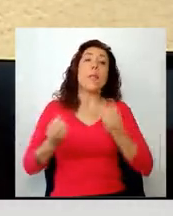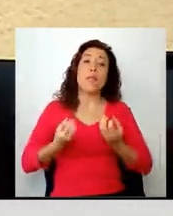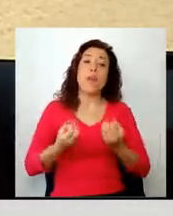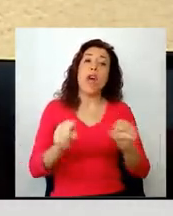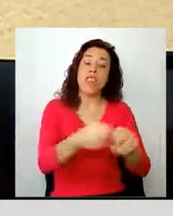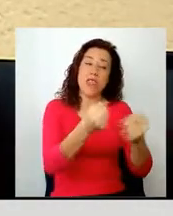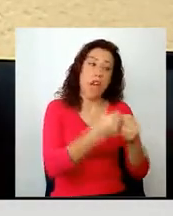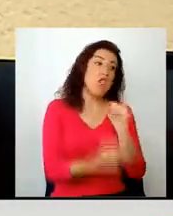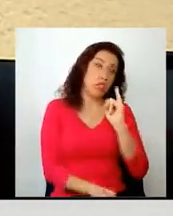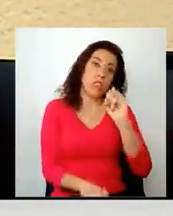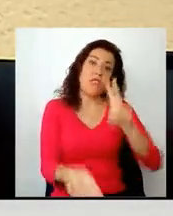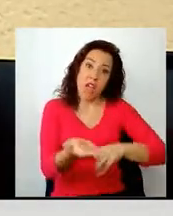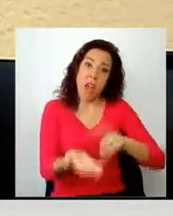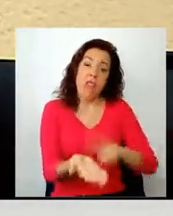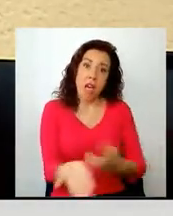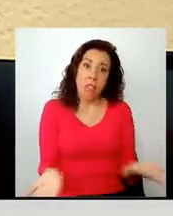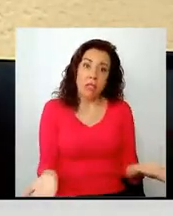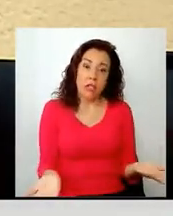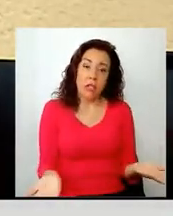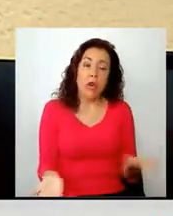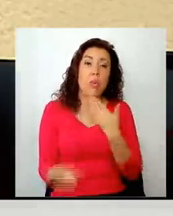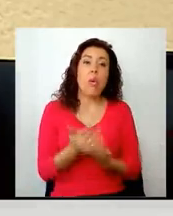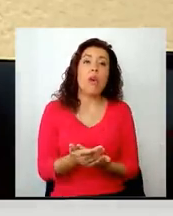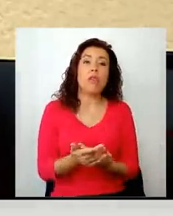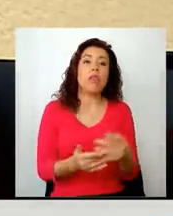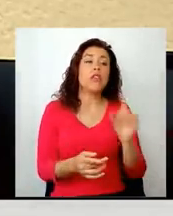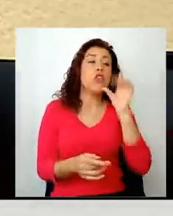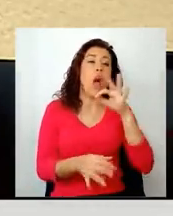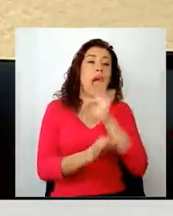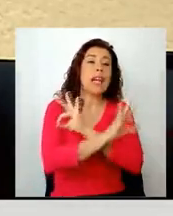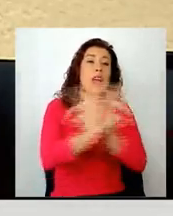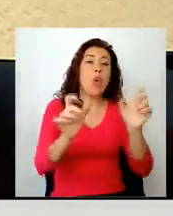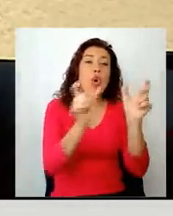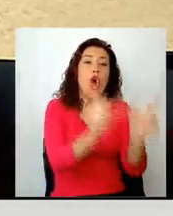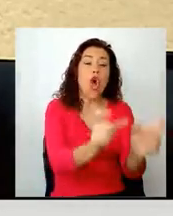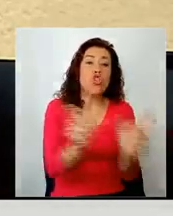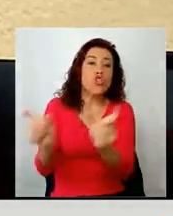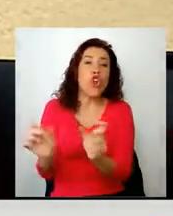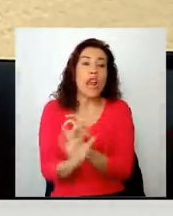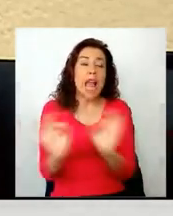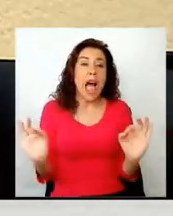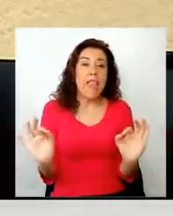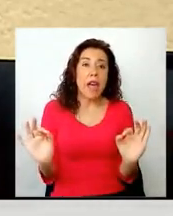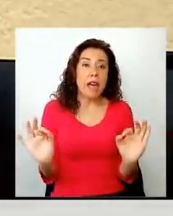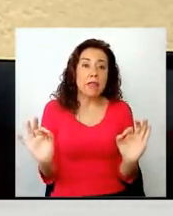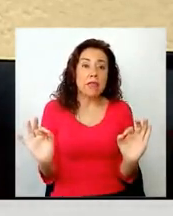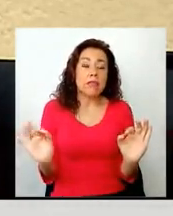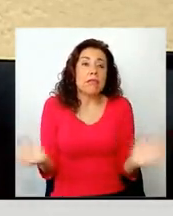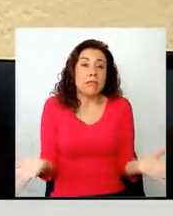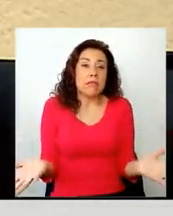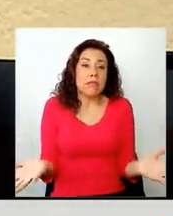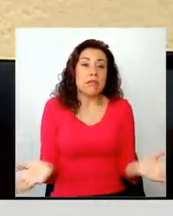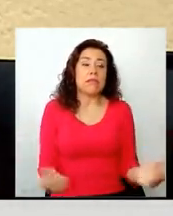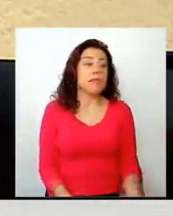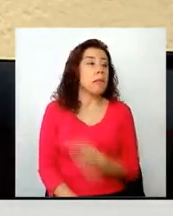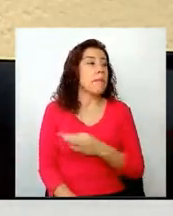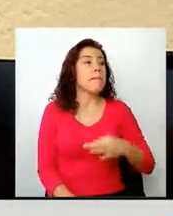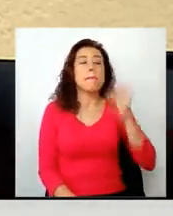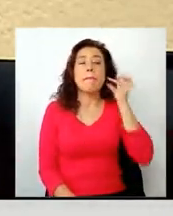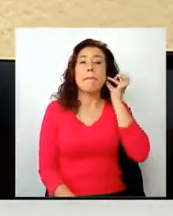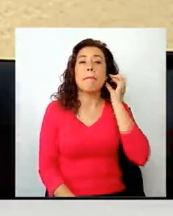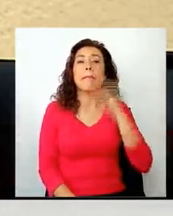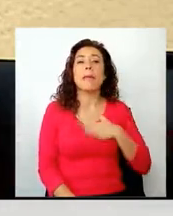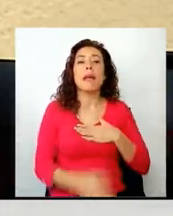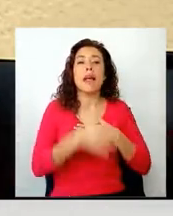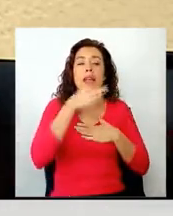generan y sobre todo cuando no son controlados fiscalizadas por eso presidenta a la ministra le digo que por su